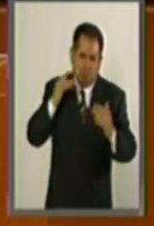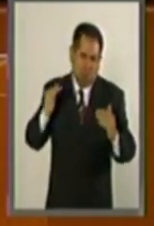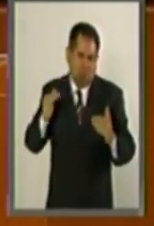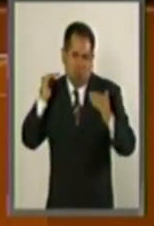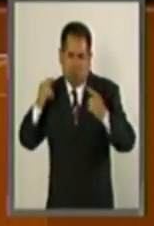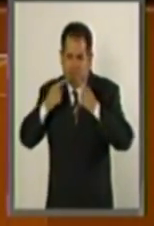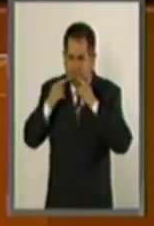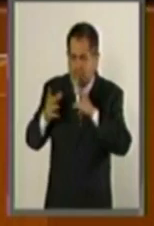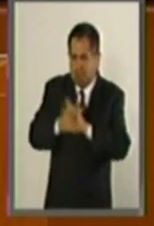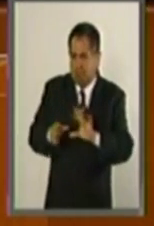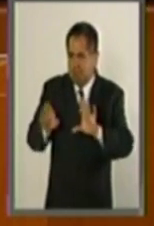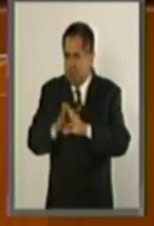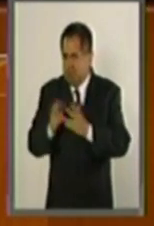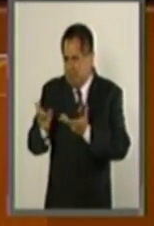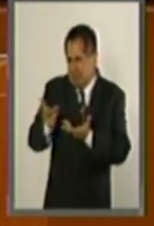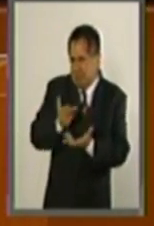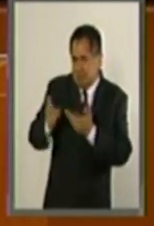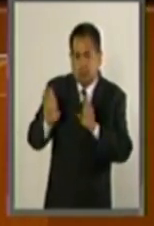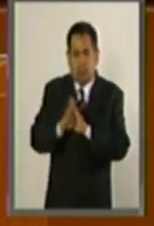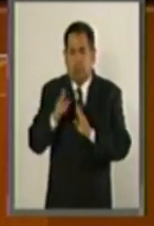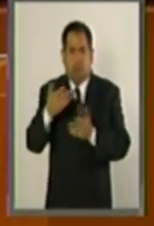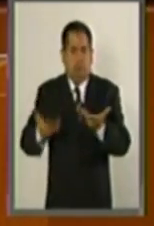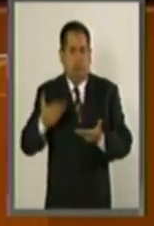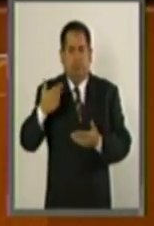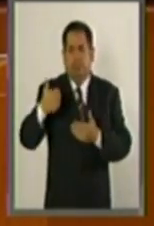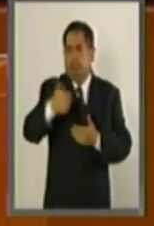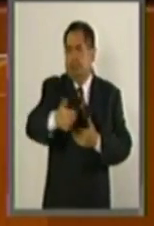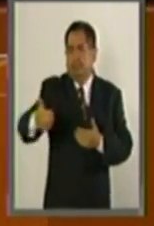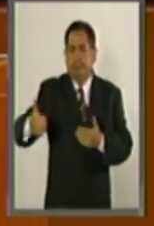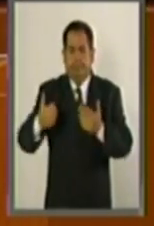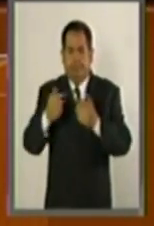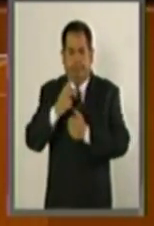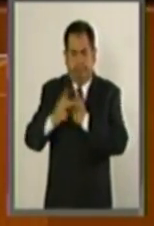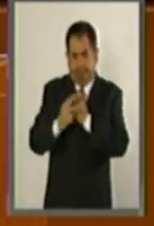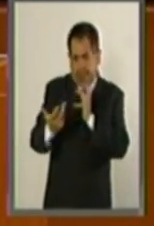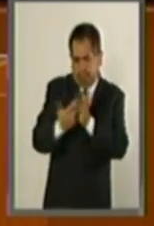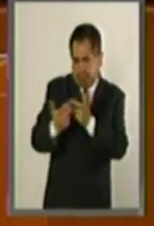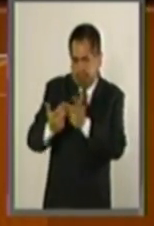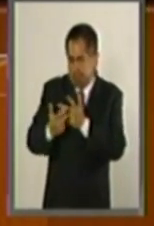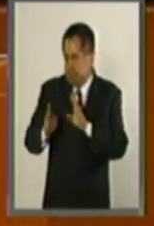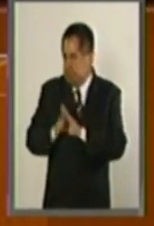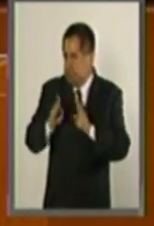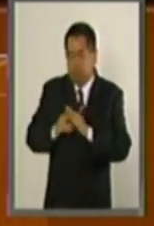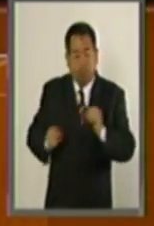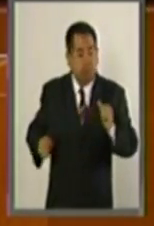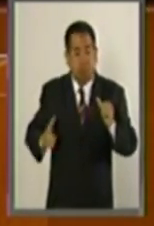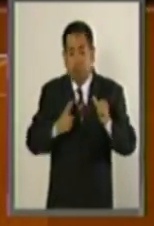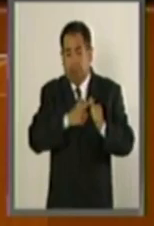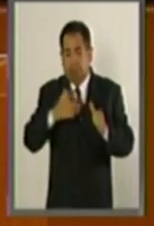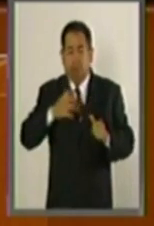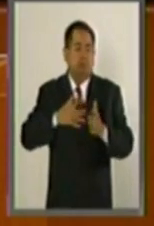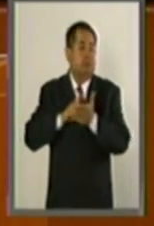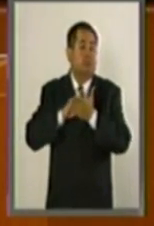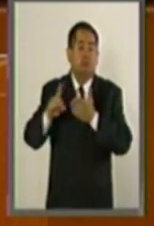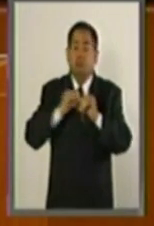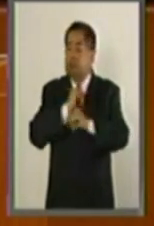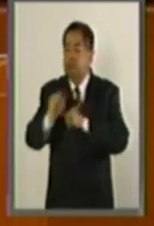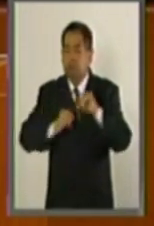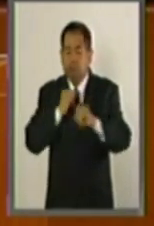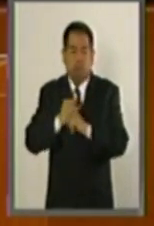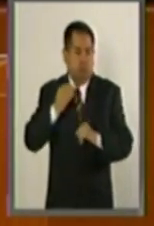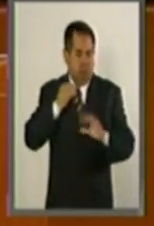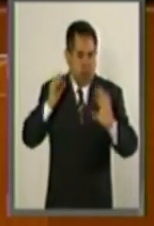cuenta de las particularidades de cada nación a la que son enviados, anteponiendo los principios del derecho internacional y